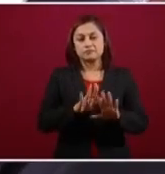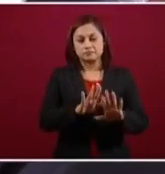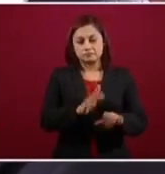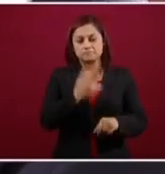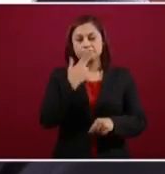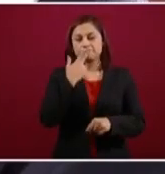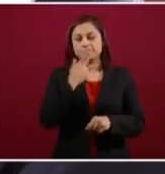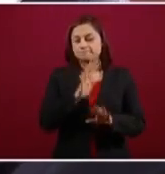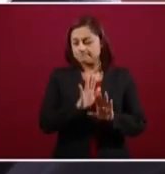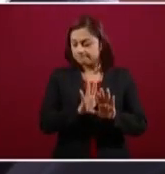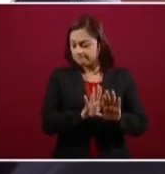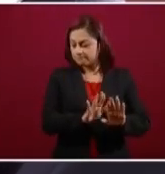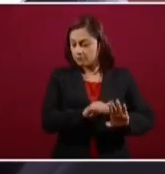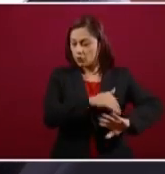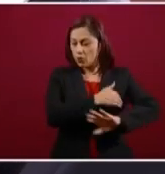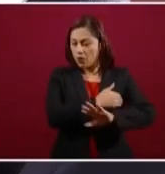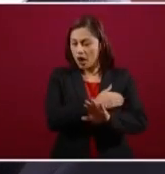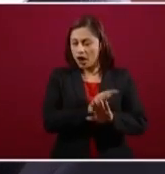espérate,